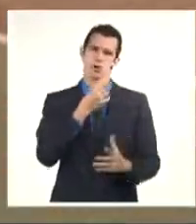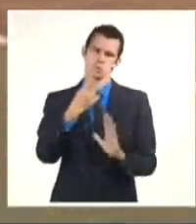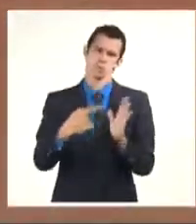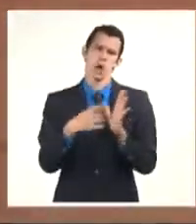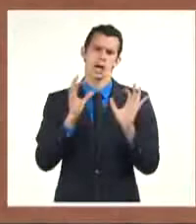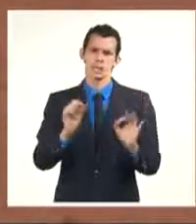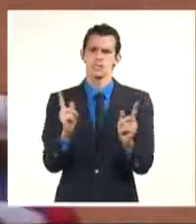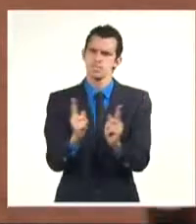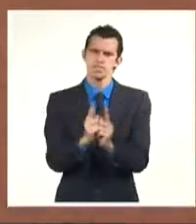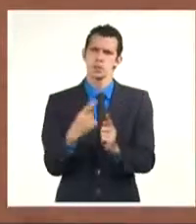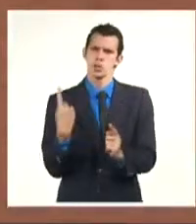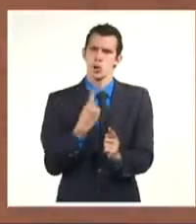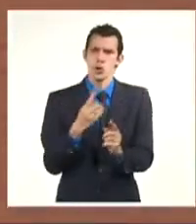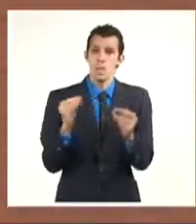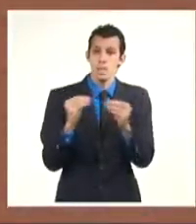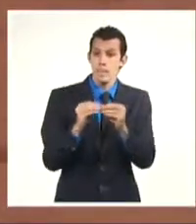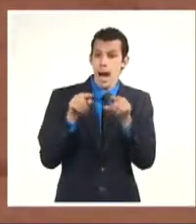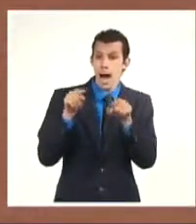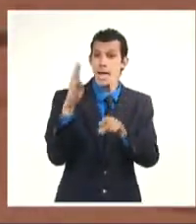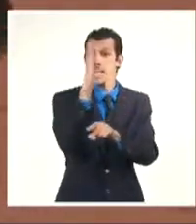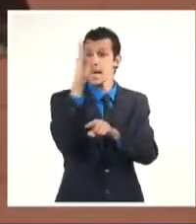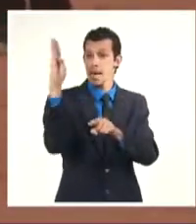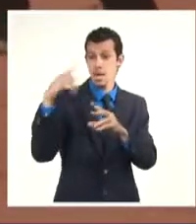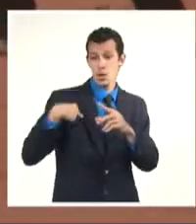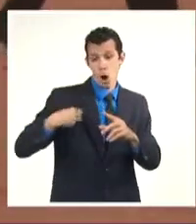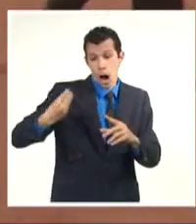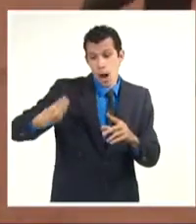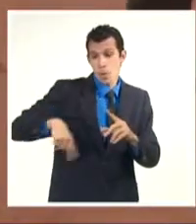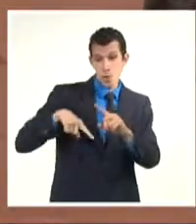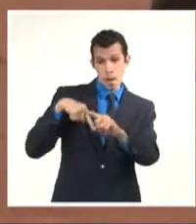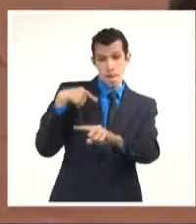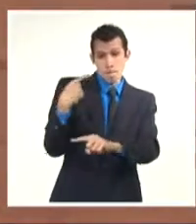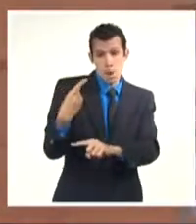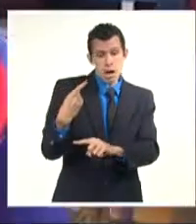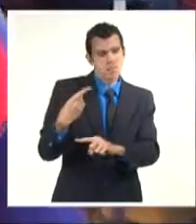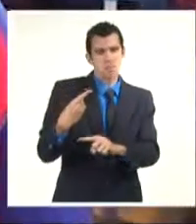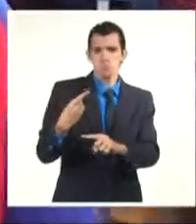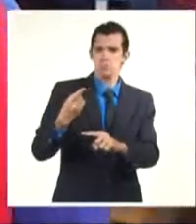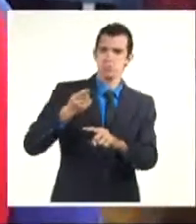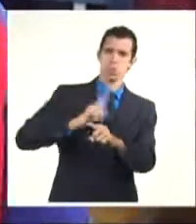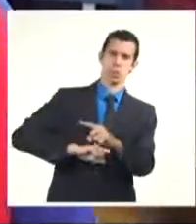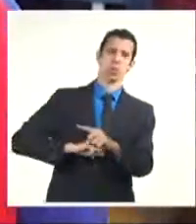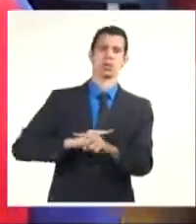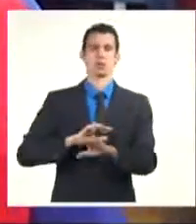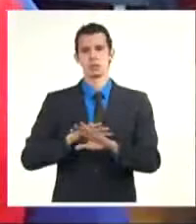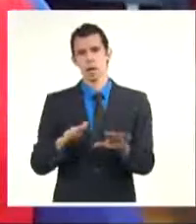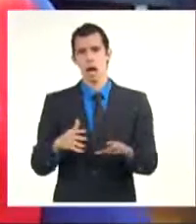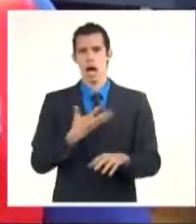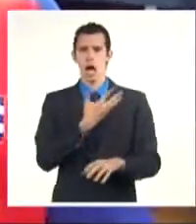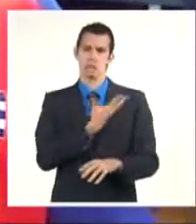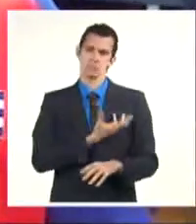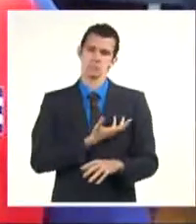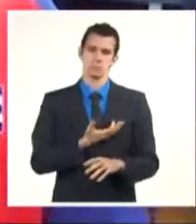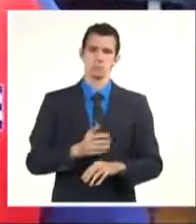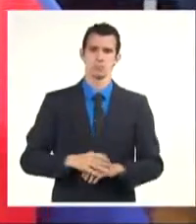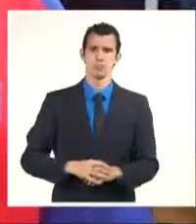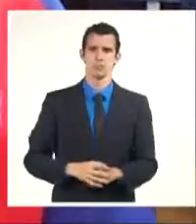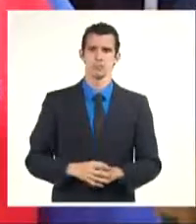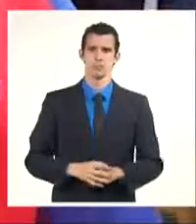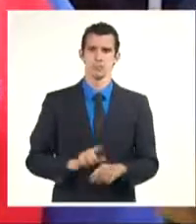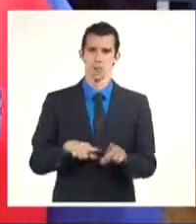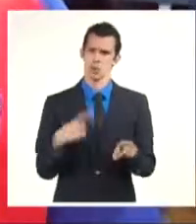momento oportuno. Ahí, prepararse va a ganar Venezuela, perdimos un juego, pero no se